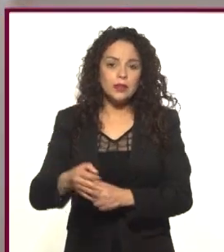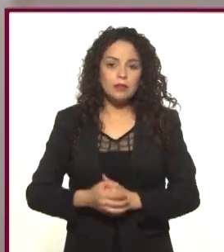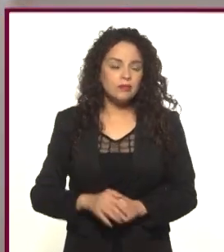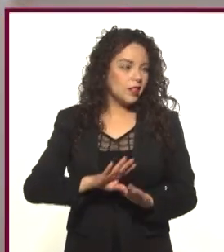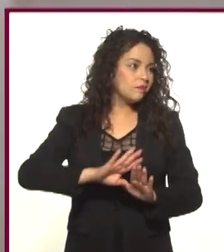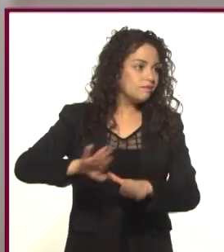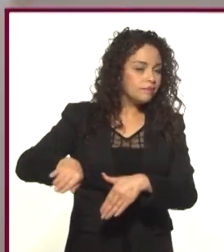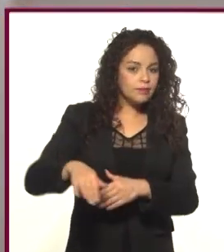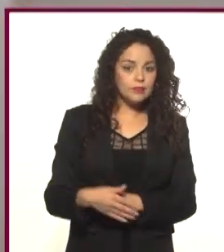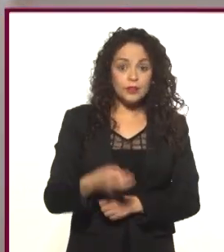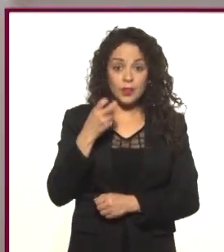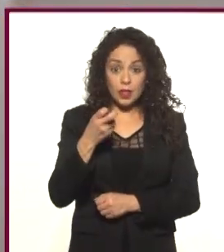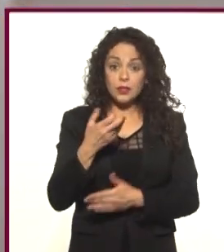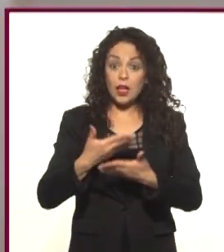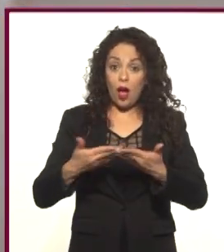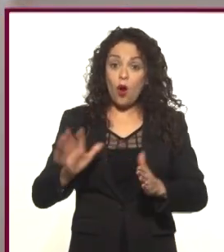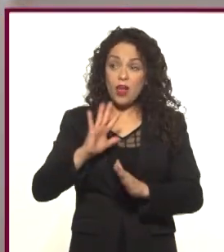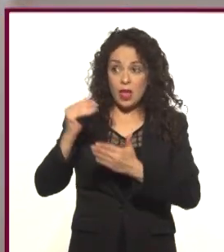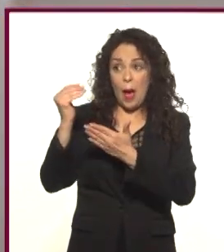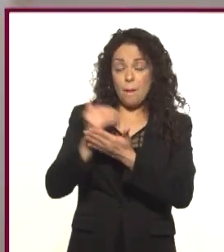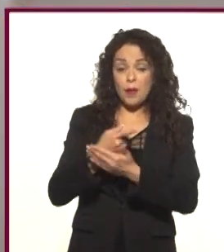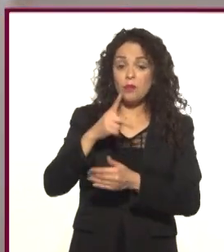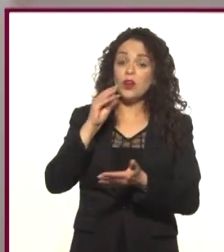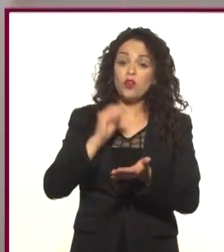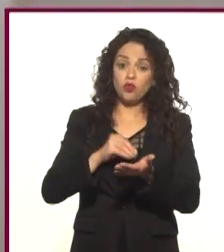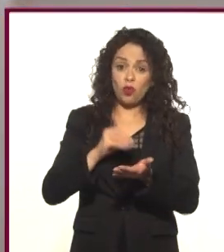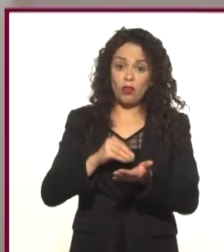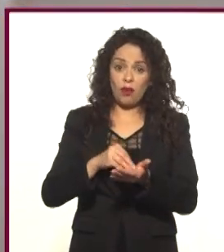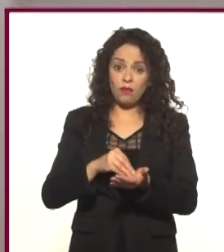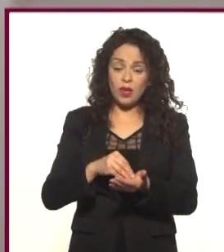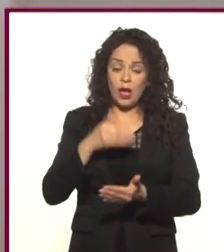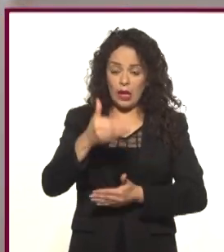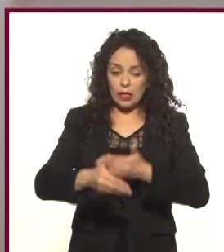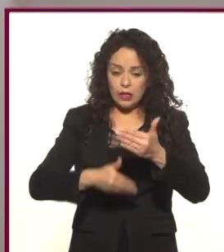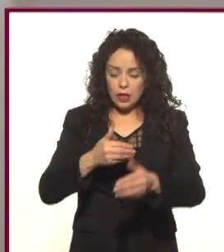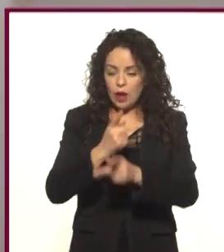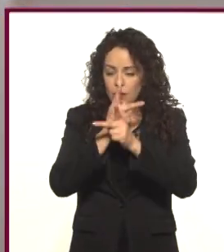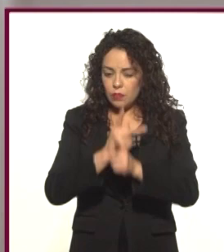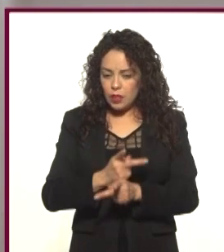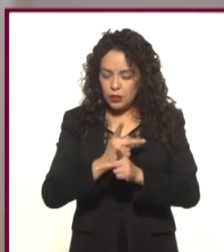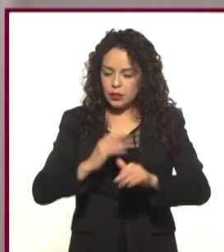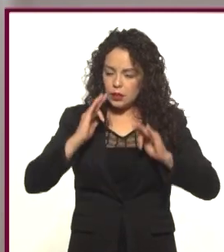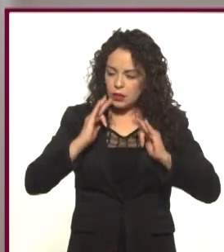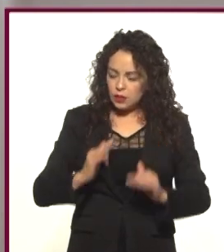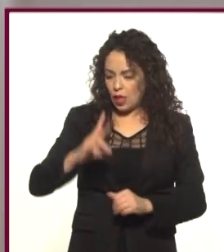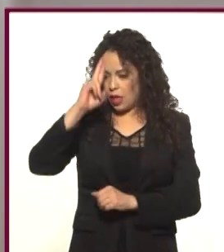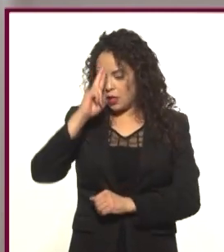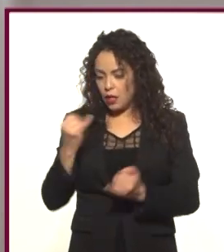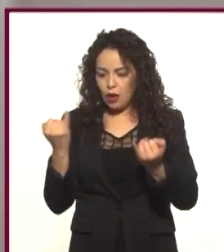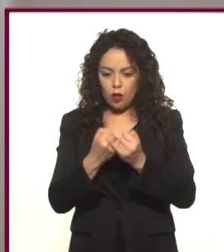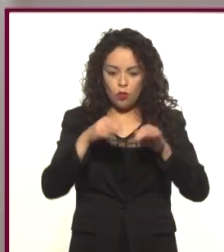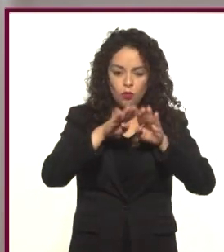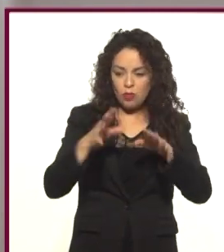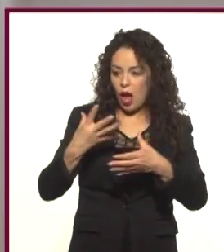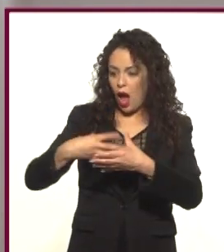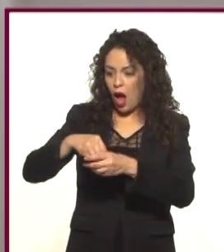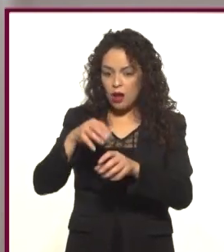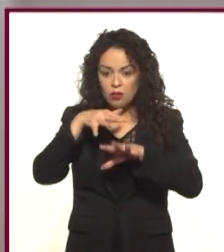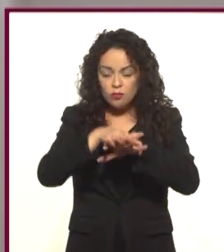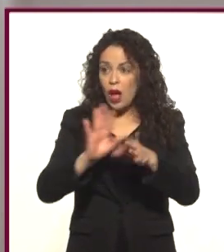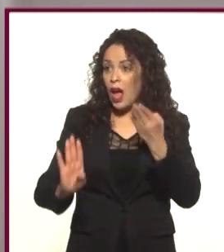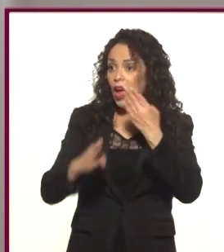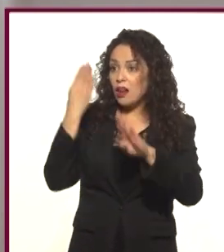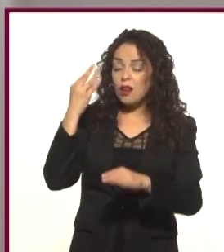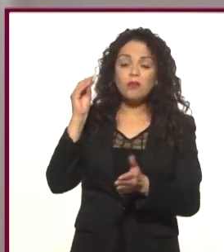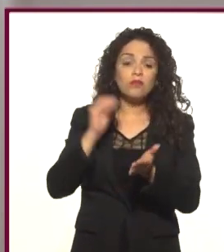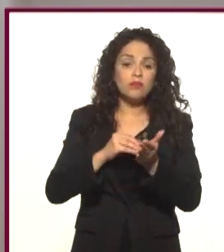que afortunadamente ya sucede menos, pero el camino a la inclusión, tolerancia, respeto e igualdad en todo el